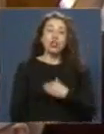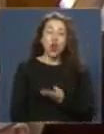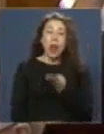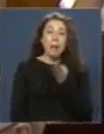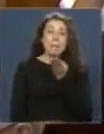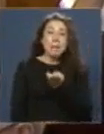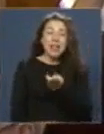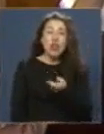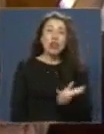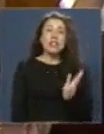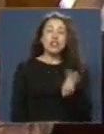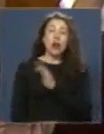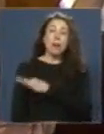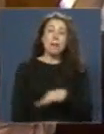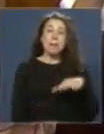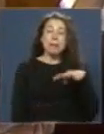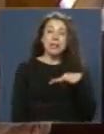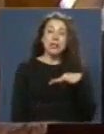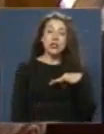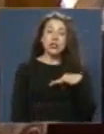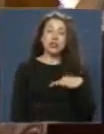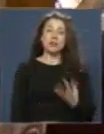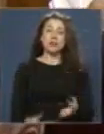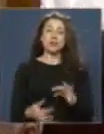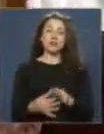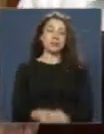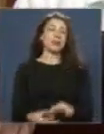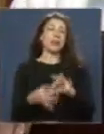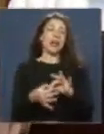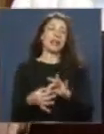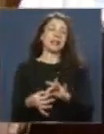pido, señor ministro del Interior. Gracias, presidente.